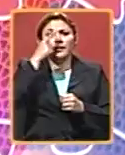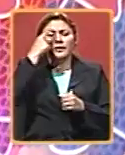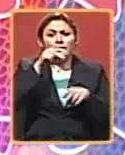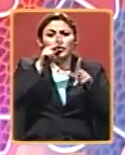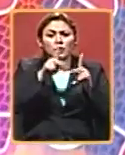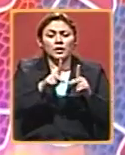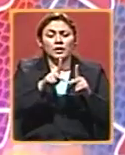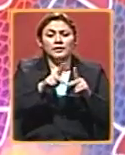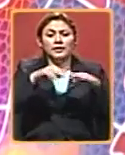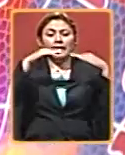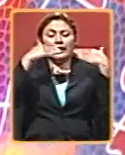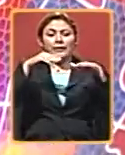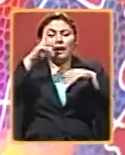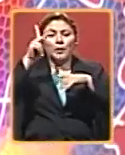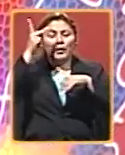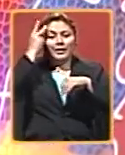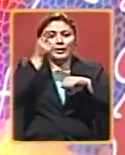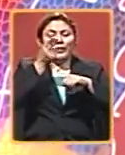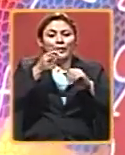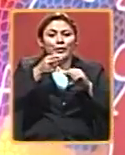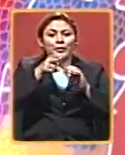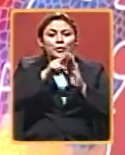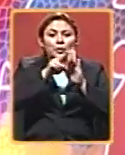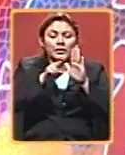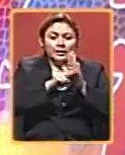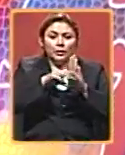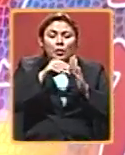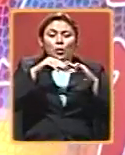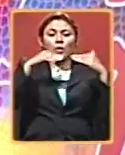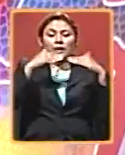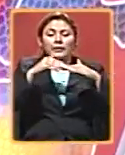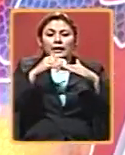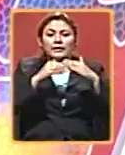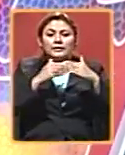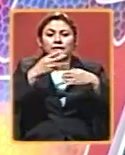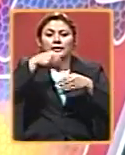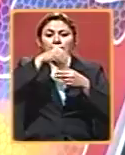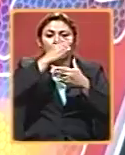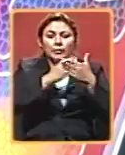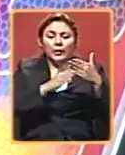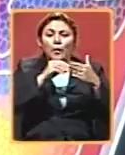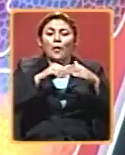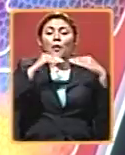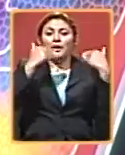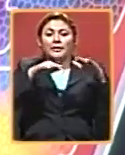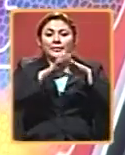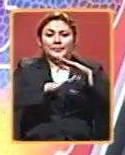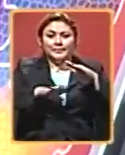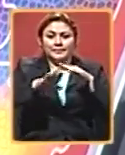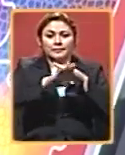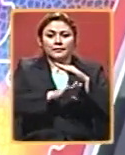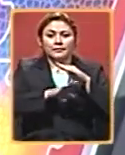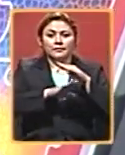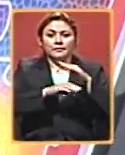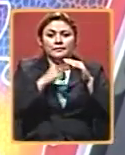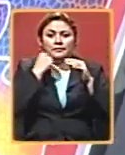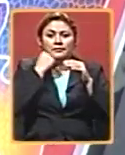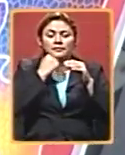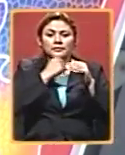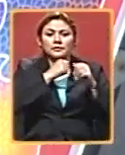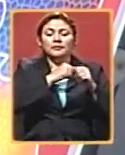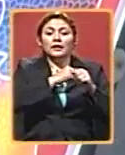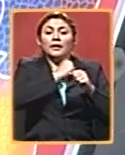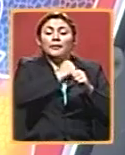nivel político, normativo, o en los niveles intermedios, o en el nivel básico, pero que tienen que